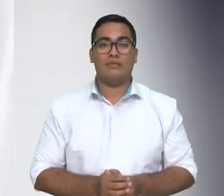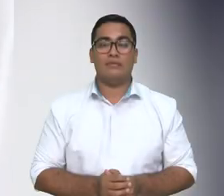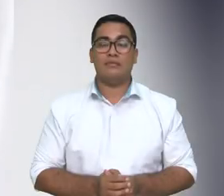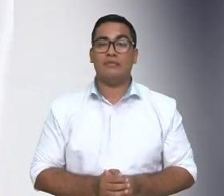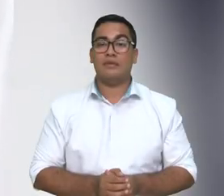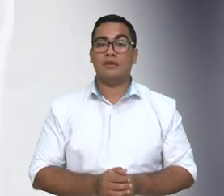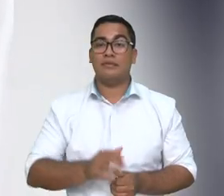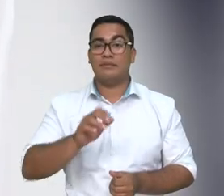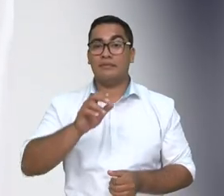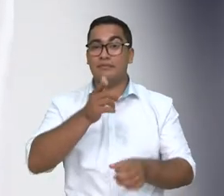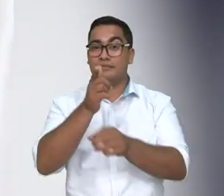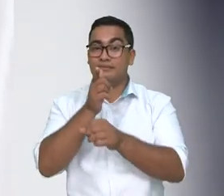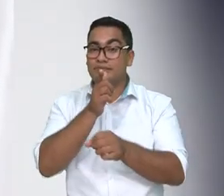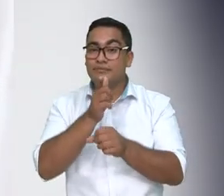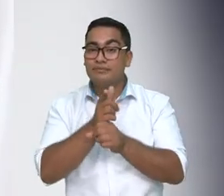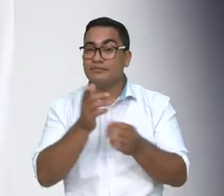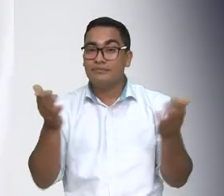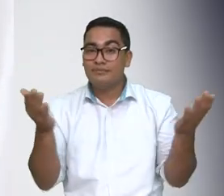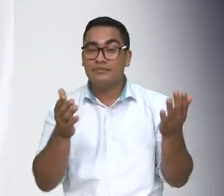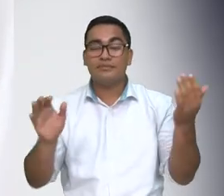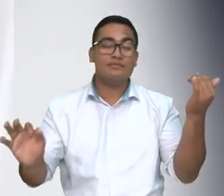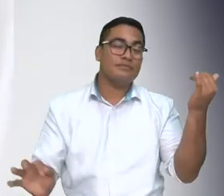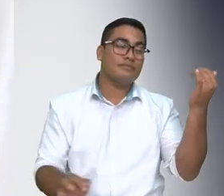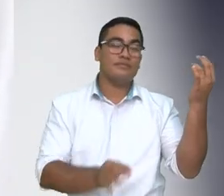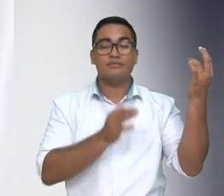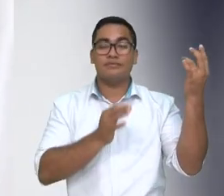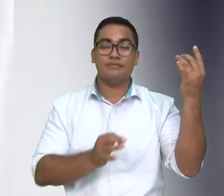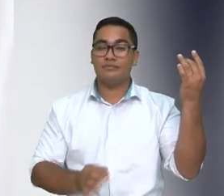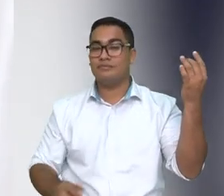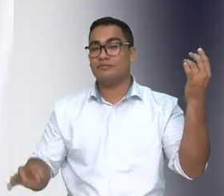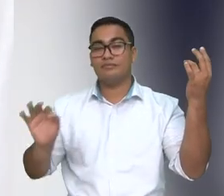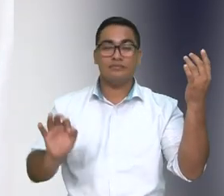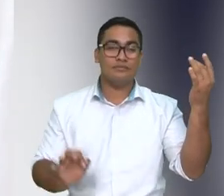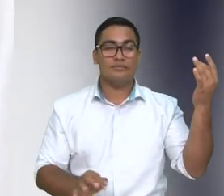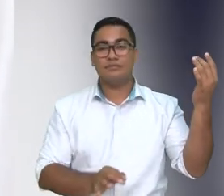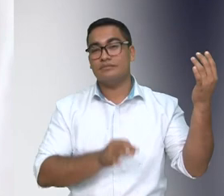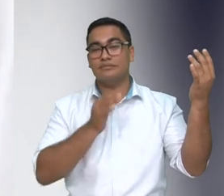Comenzamos Lo Viral con un video de violinistas tocando una popular melodía.